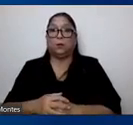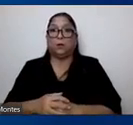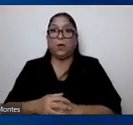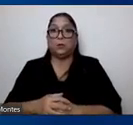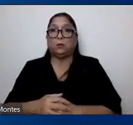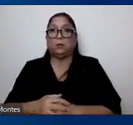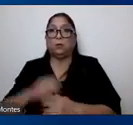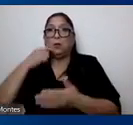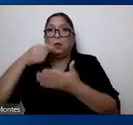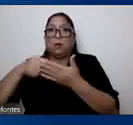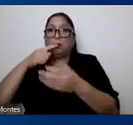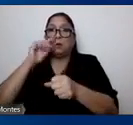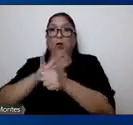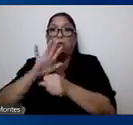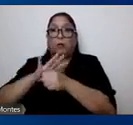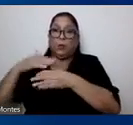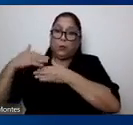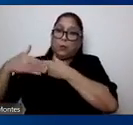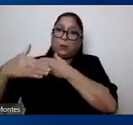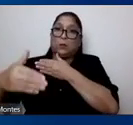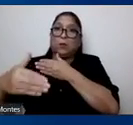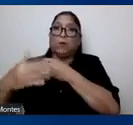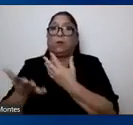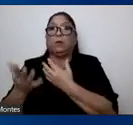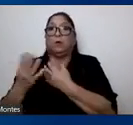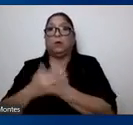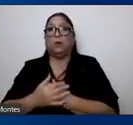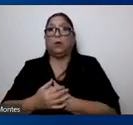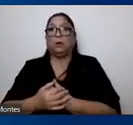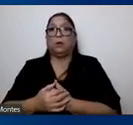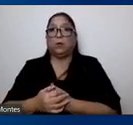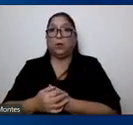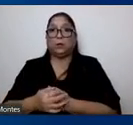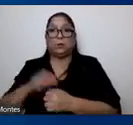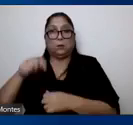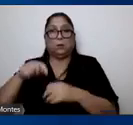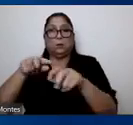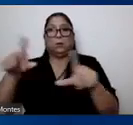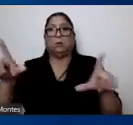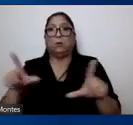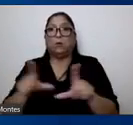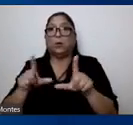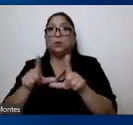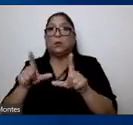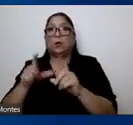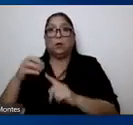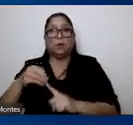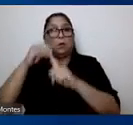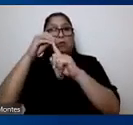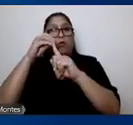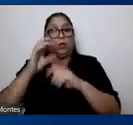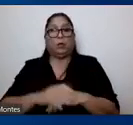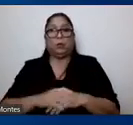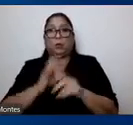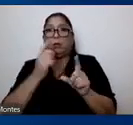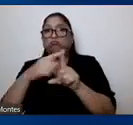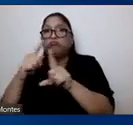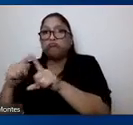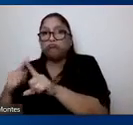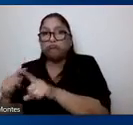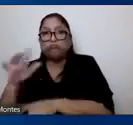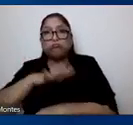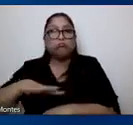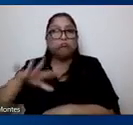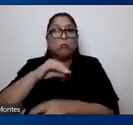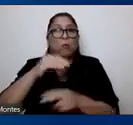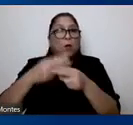que comprometen el desarrollo de los mismos, ¿no? Esta es una sala muy importante, la sala de universidad, las salas de la